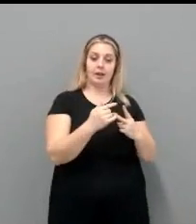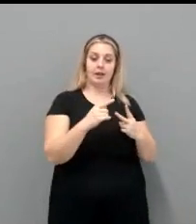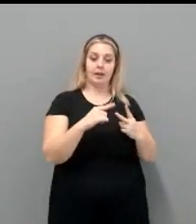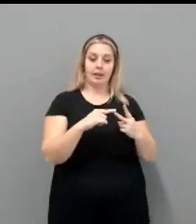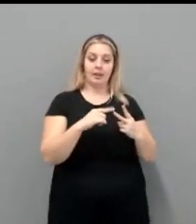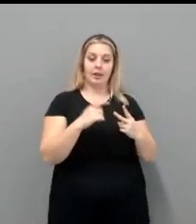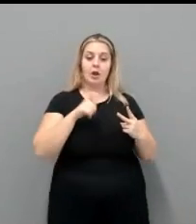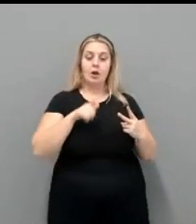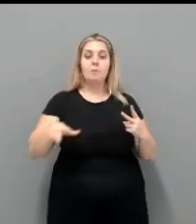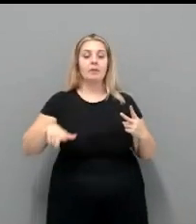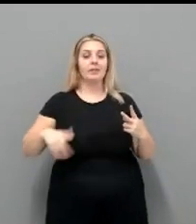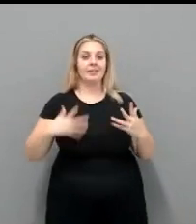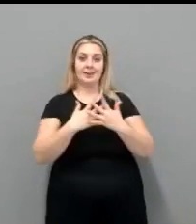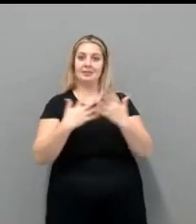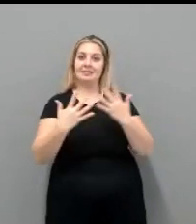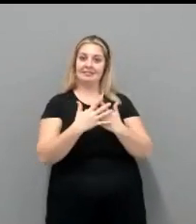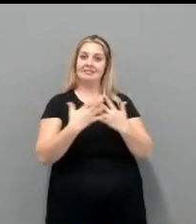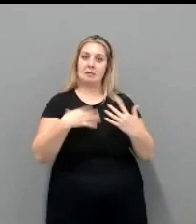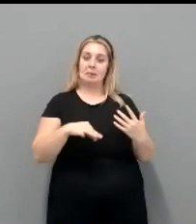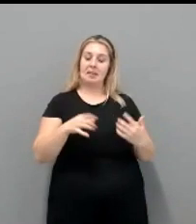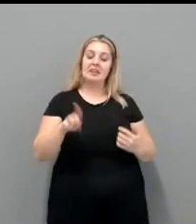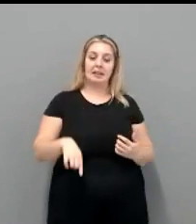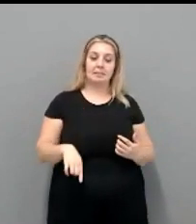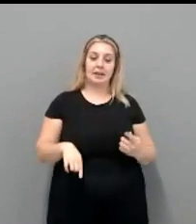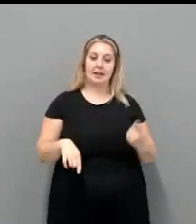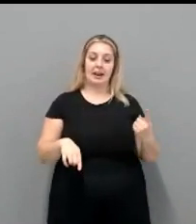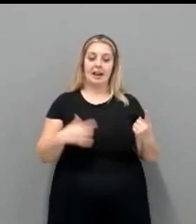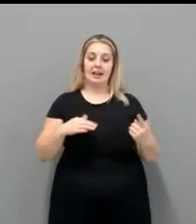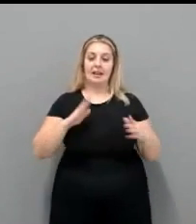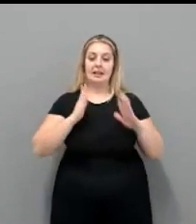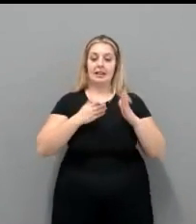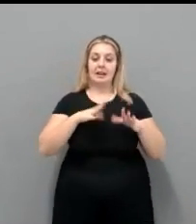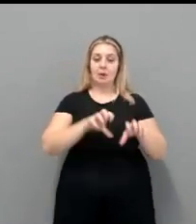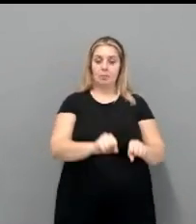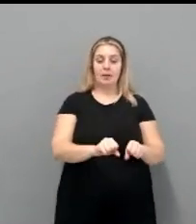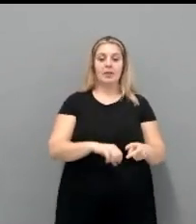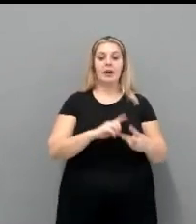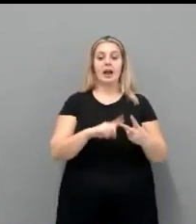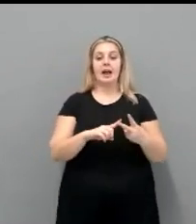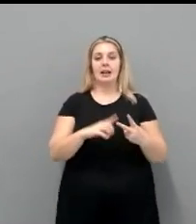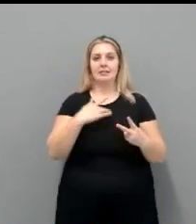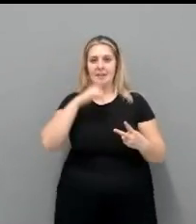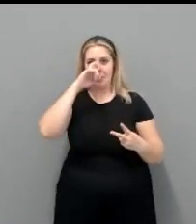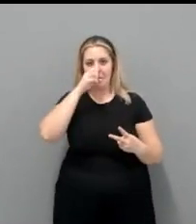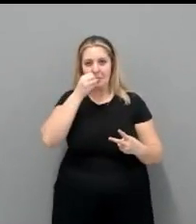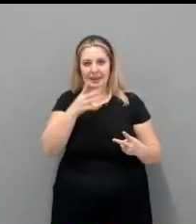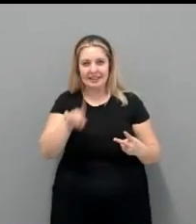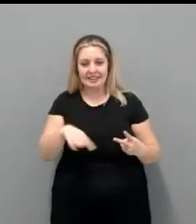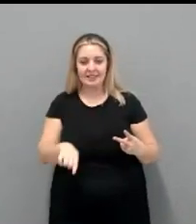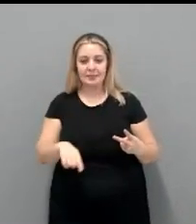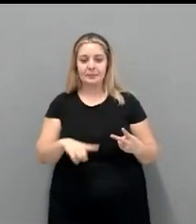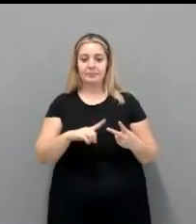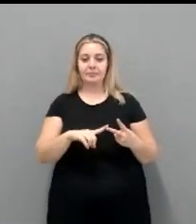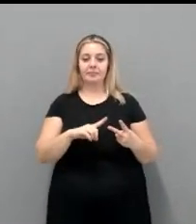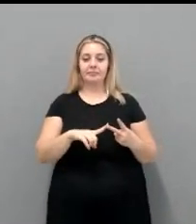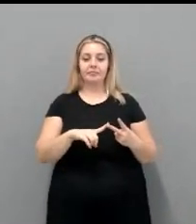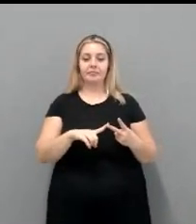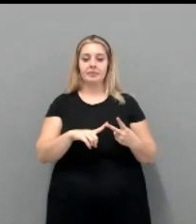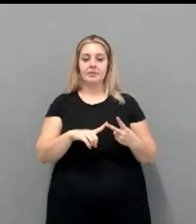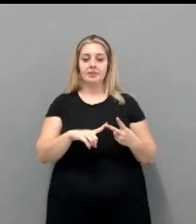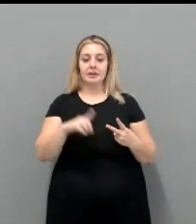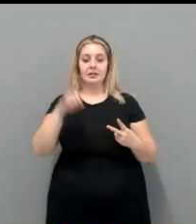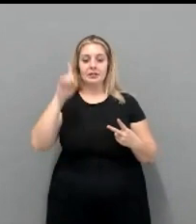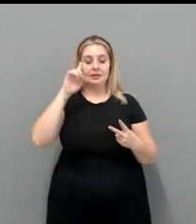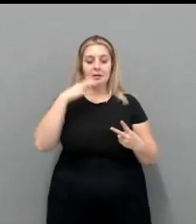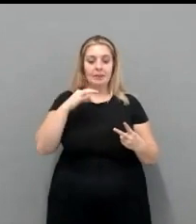otras profesiones, ¿no? Creo que ahí estabais, terapia ocupacional, si no recuerdo mal, no sé si me